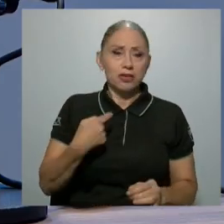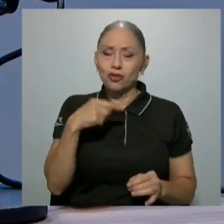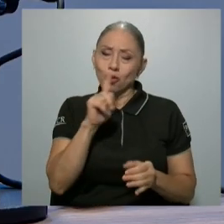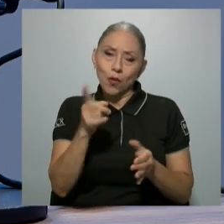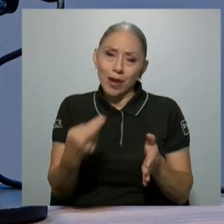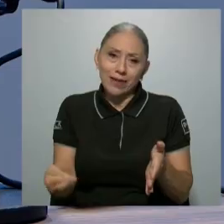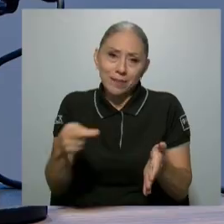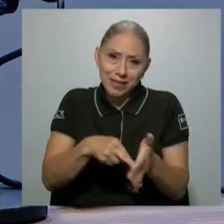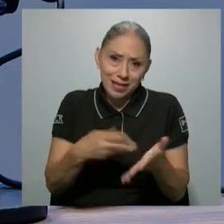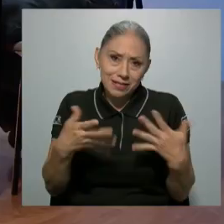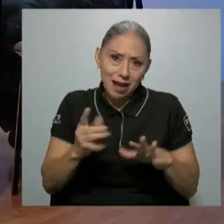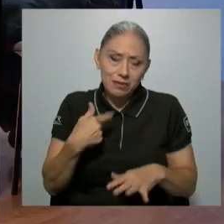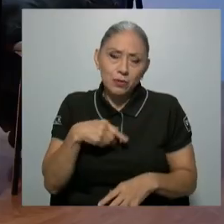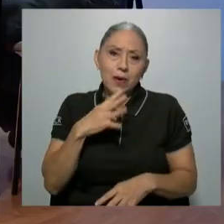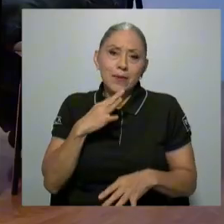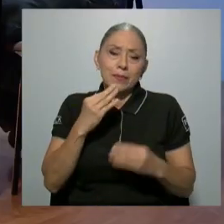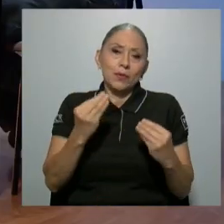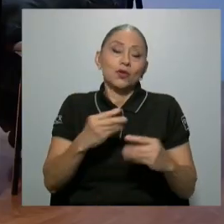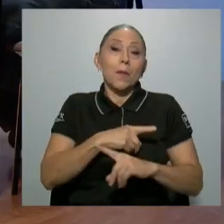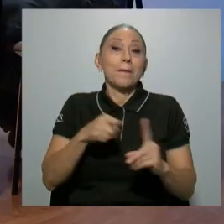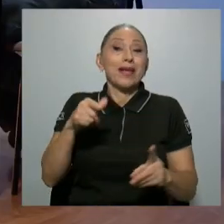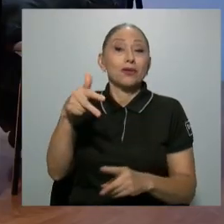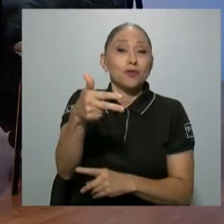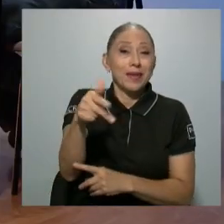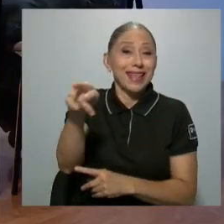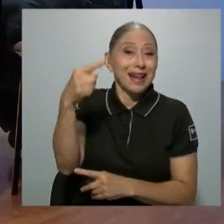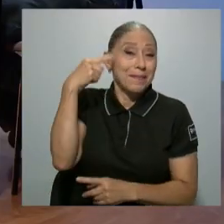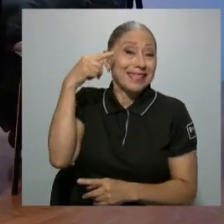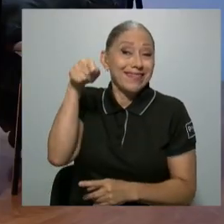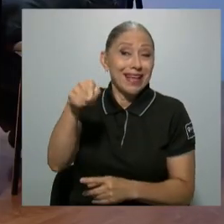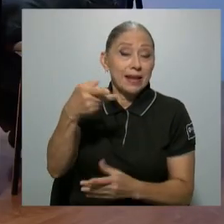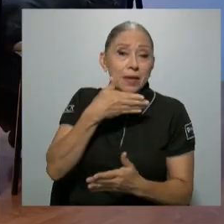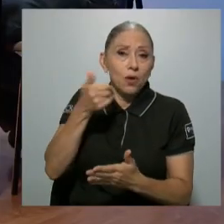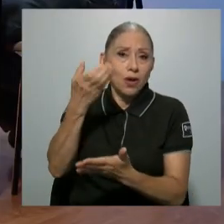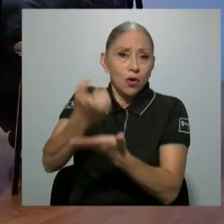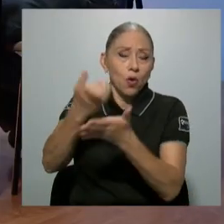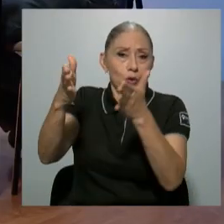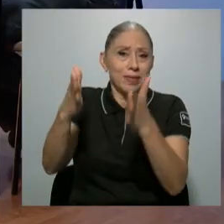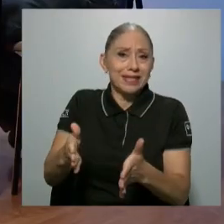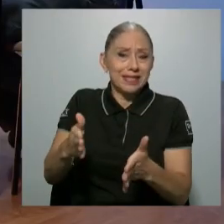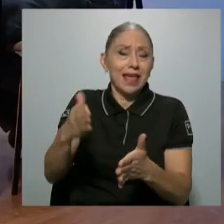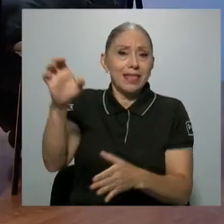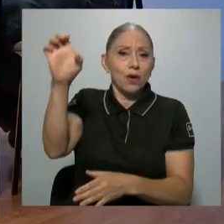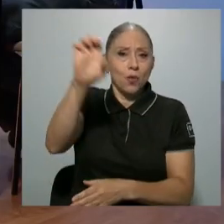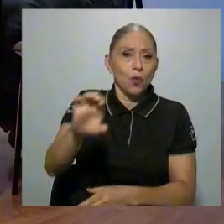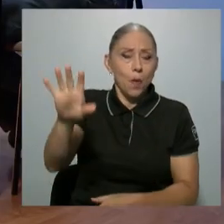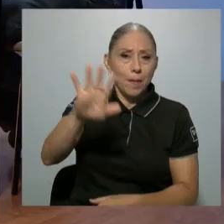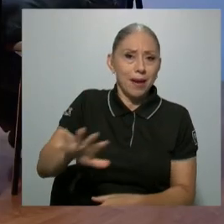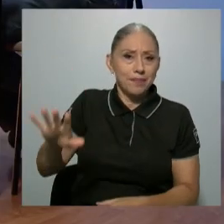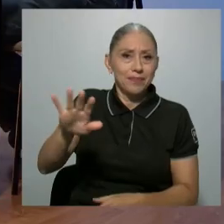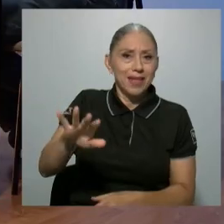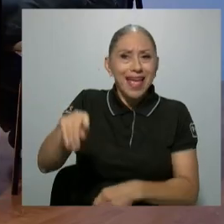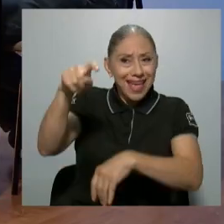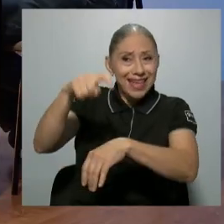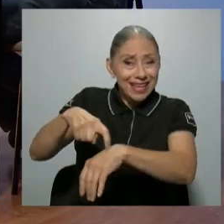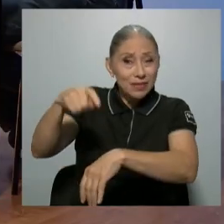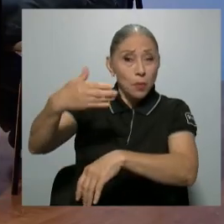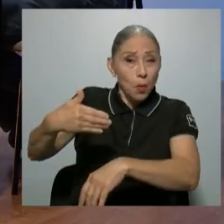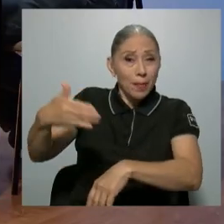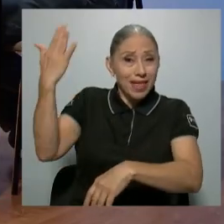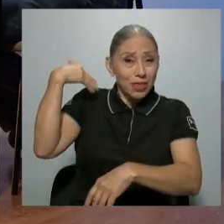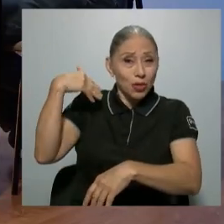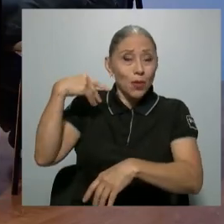cuenta, pero él pensaba que él era el mejor economista de Europa. Y en ese momento Europa era decir el